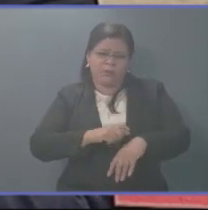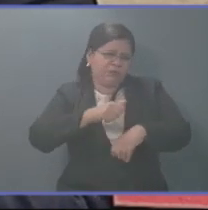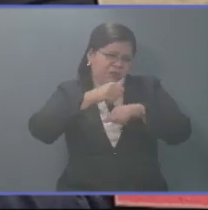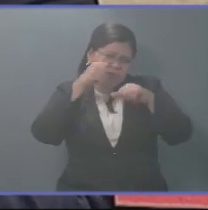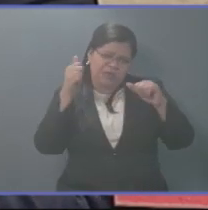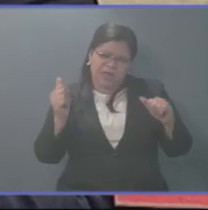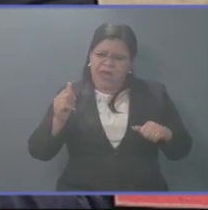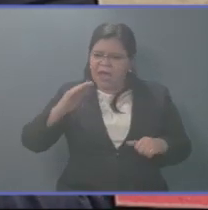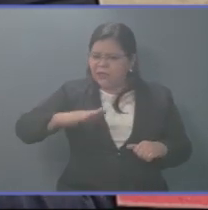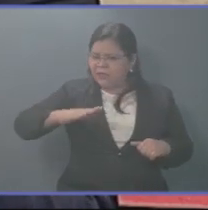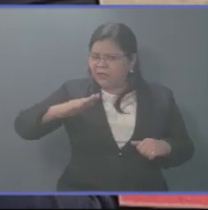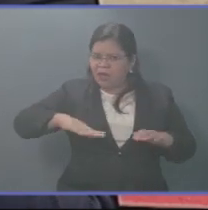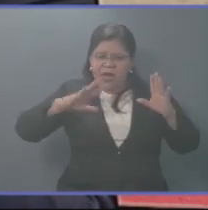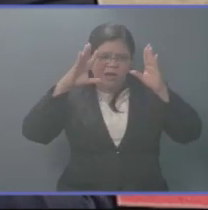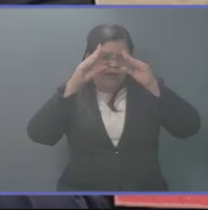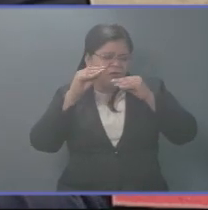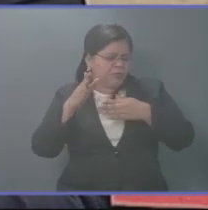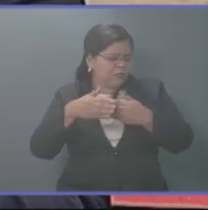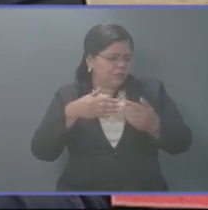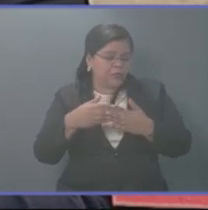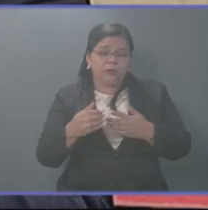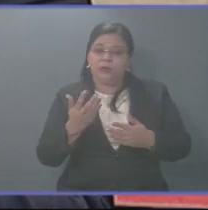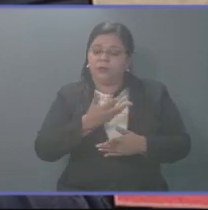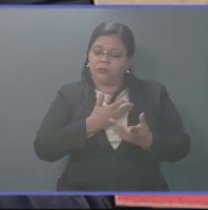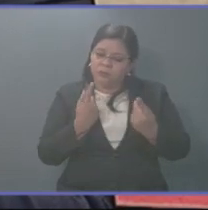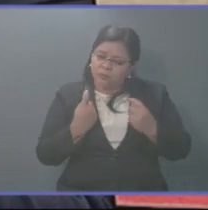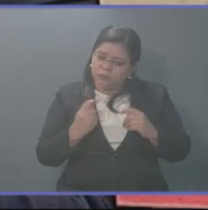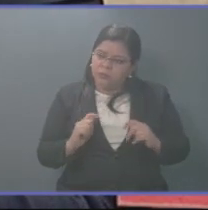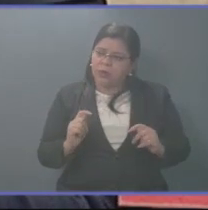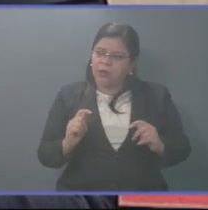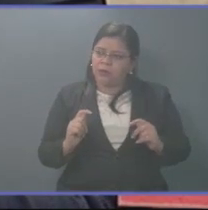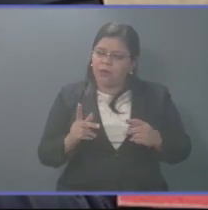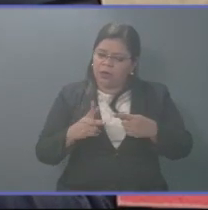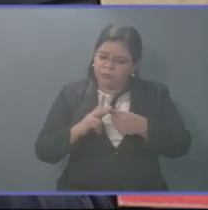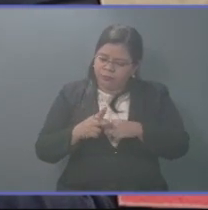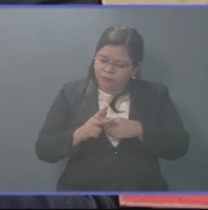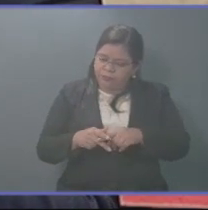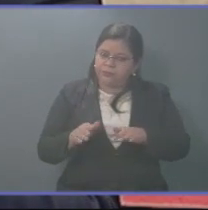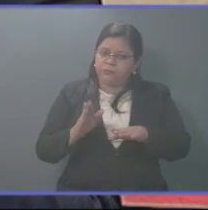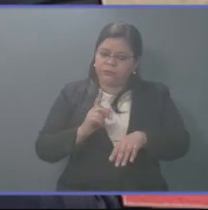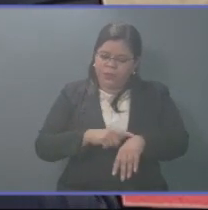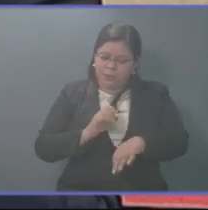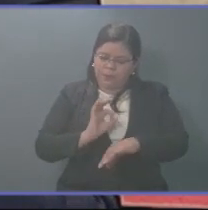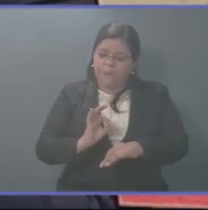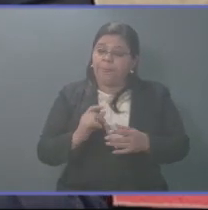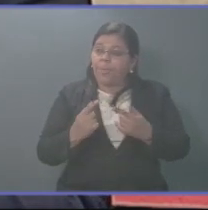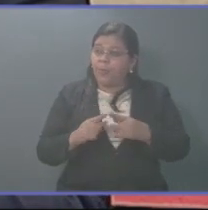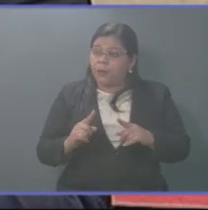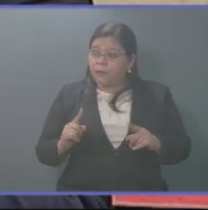mañana, tarde, noche, pero tratamos de dejarlo reparado a tiempo. Entonces,